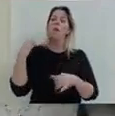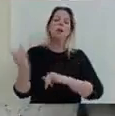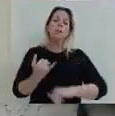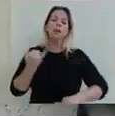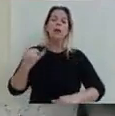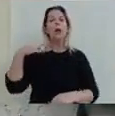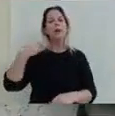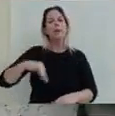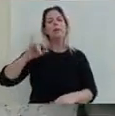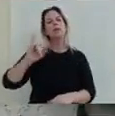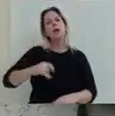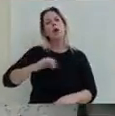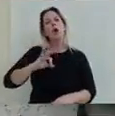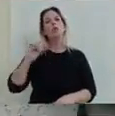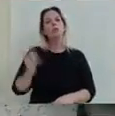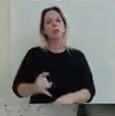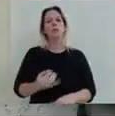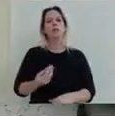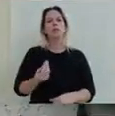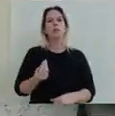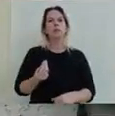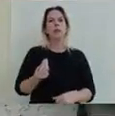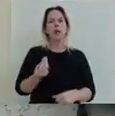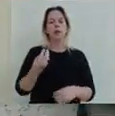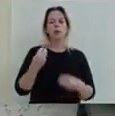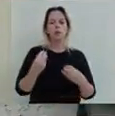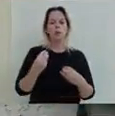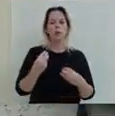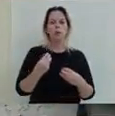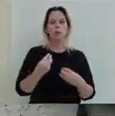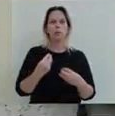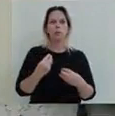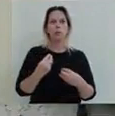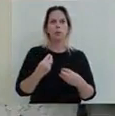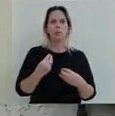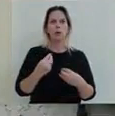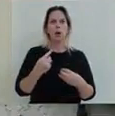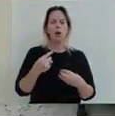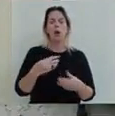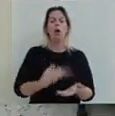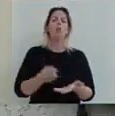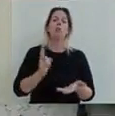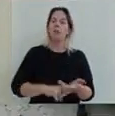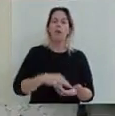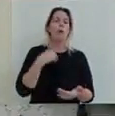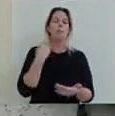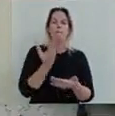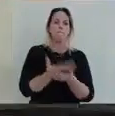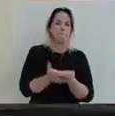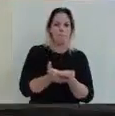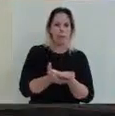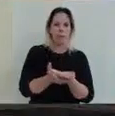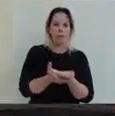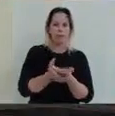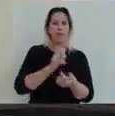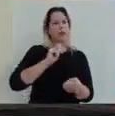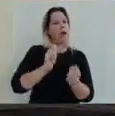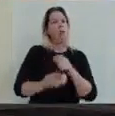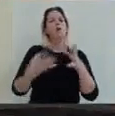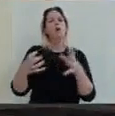cuentas. Entonces, voy a volver a solicitar que esto pase a la Comisión de Legislación.